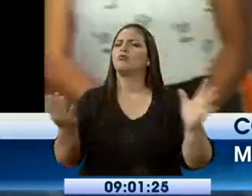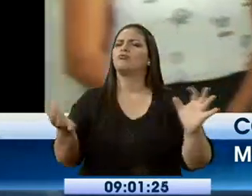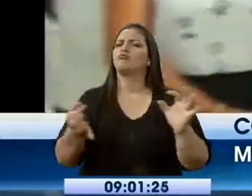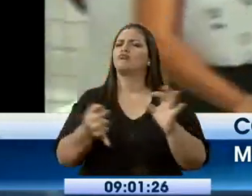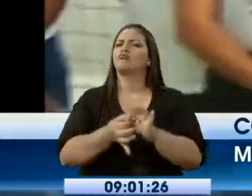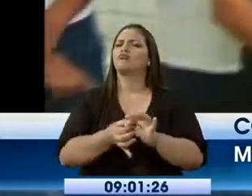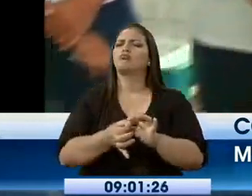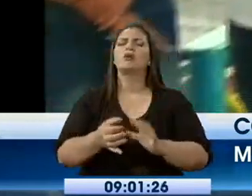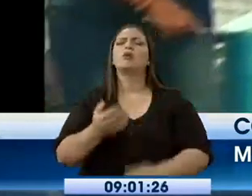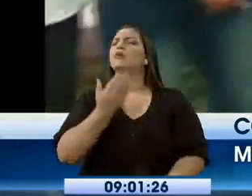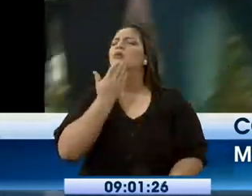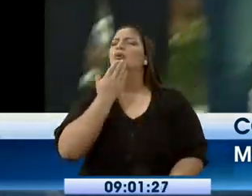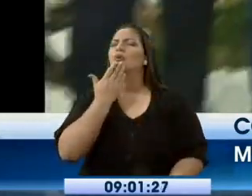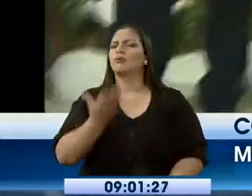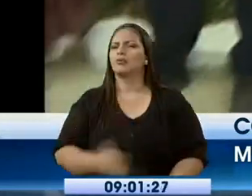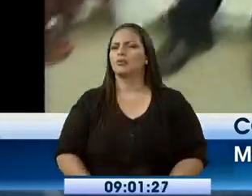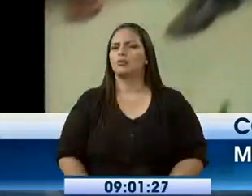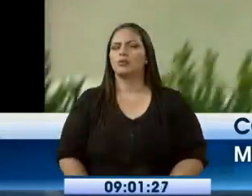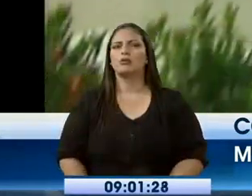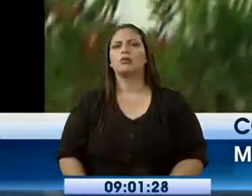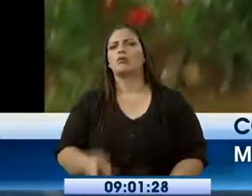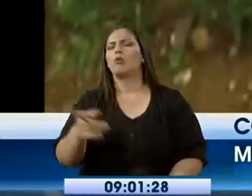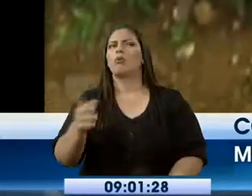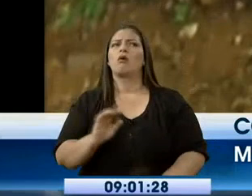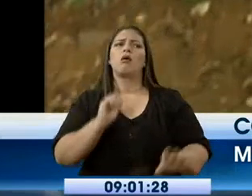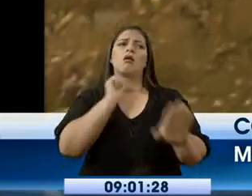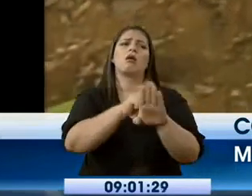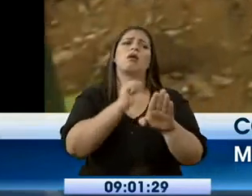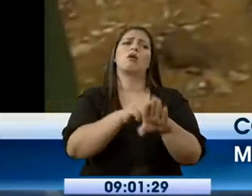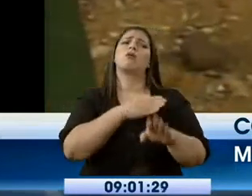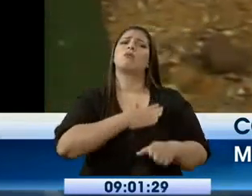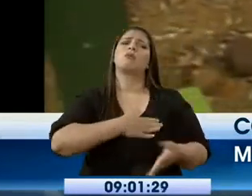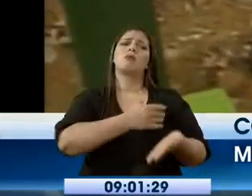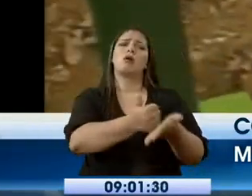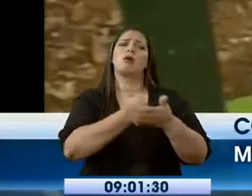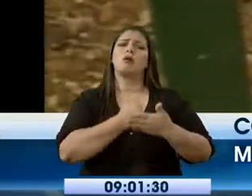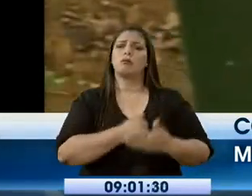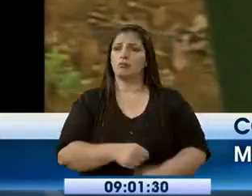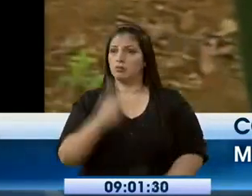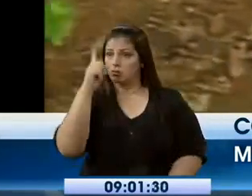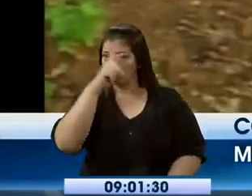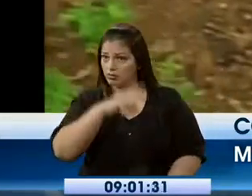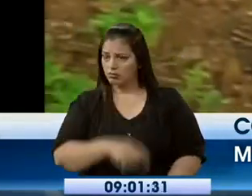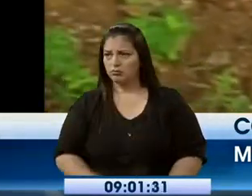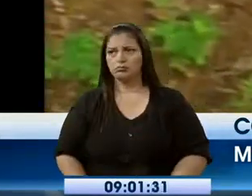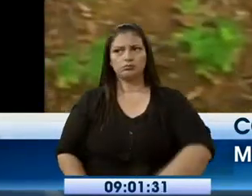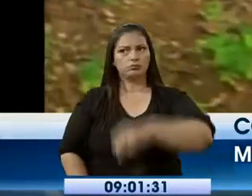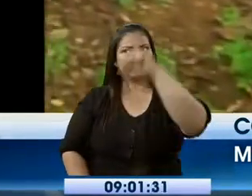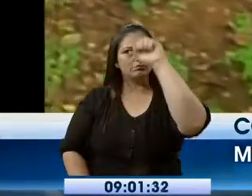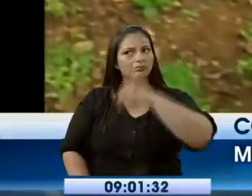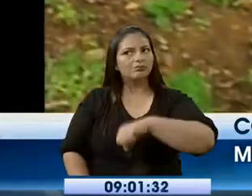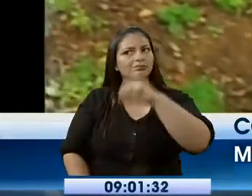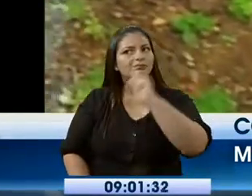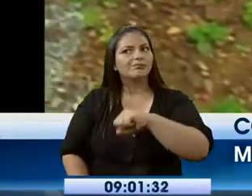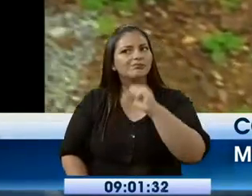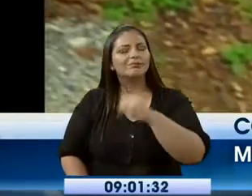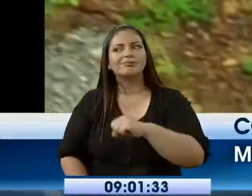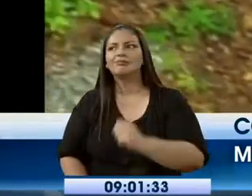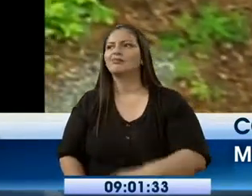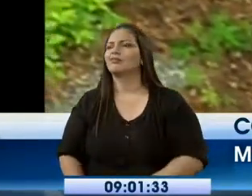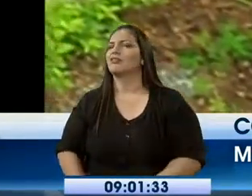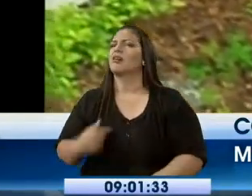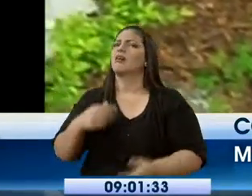ustedes tocar la puerta y decir, oiga, colaborennos? Claro, al principio sí, para buscar las familias. Fue un poco complicado.